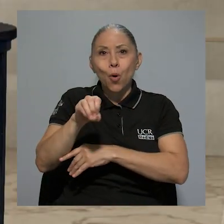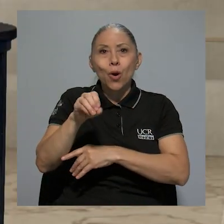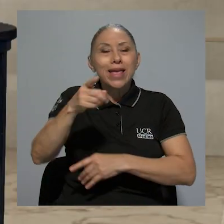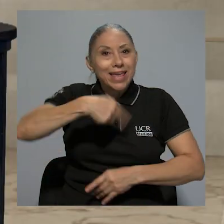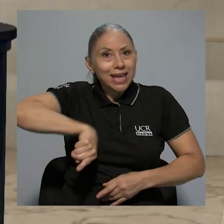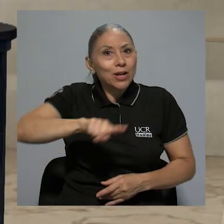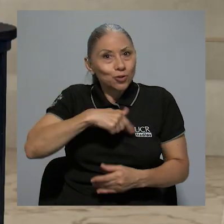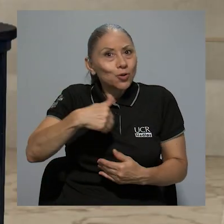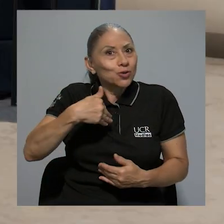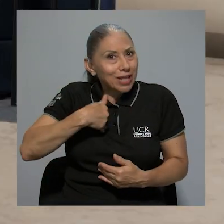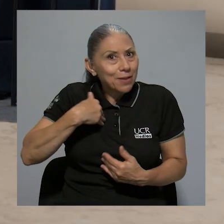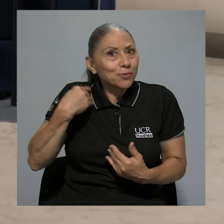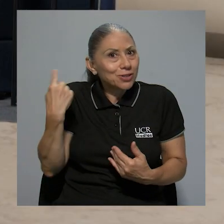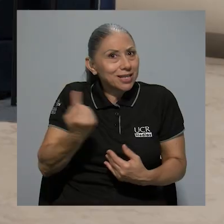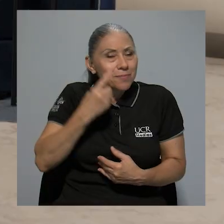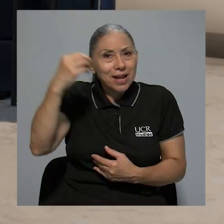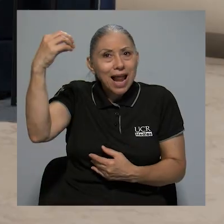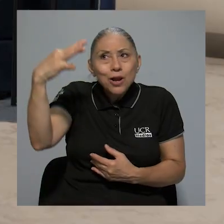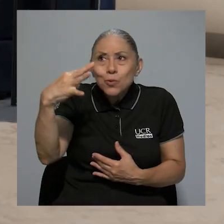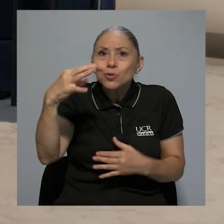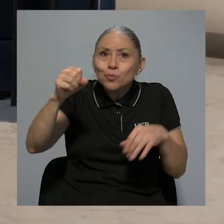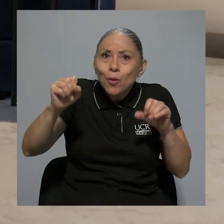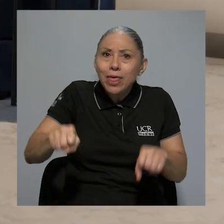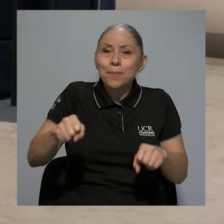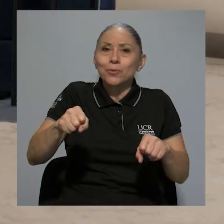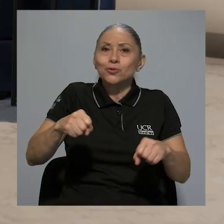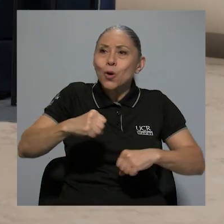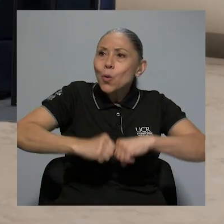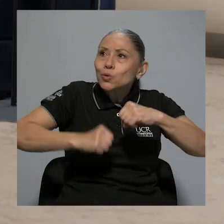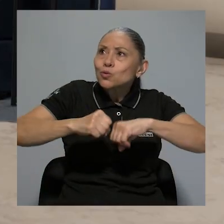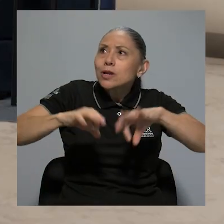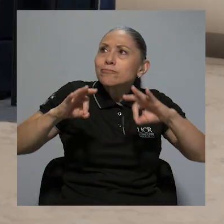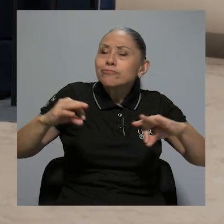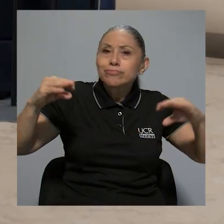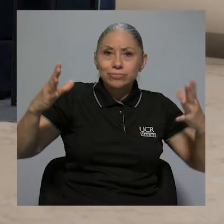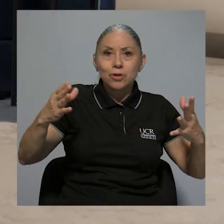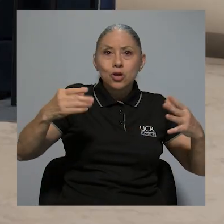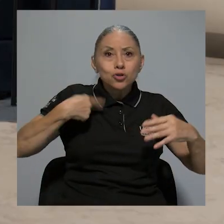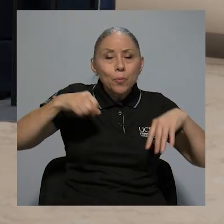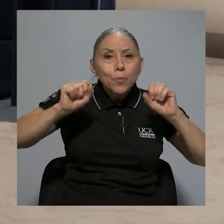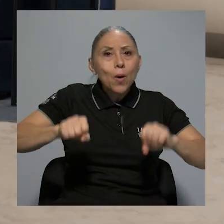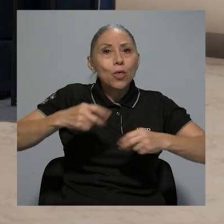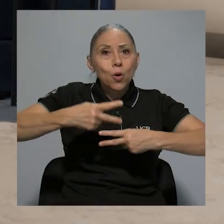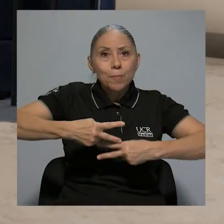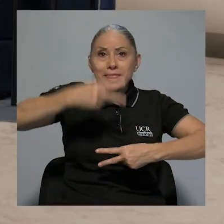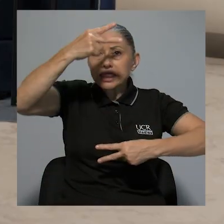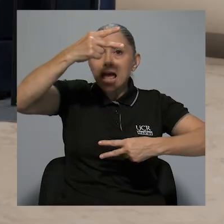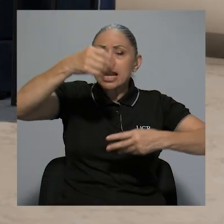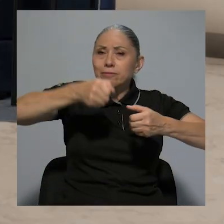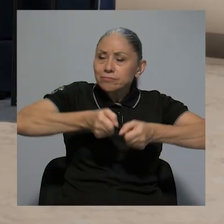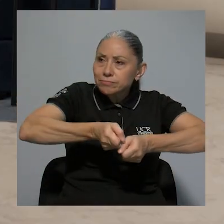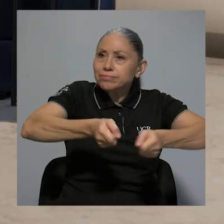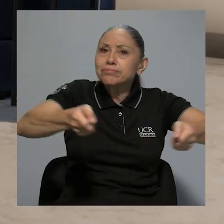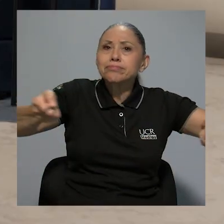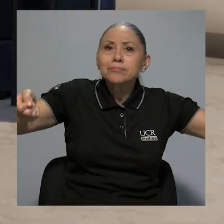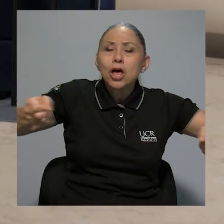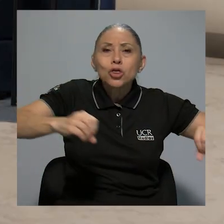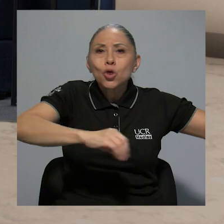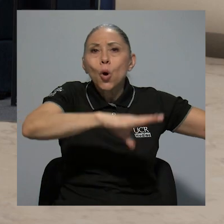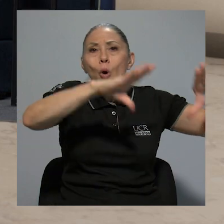siempre y podemos generar estos espacios. Como le digo, yo puedo tener un lugar en donde tenga la ventana abierta todo el día, que mientras